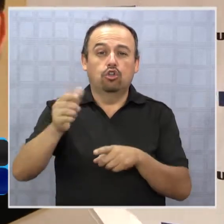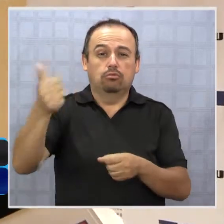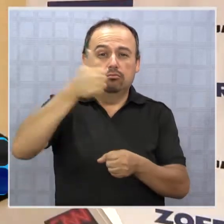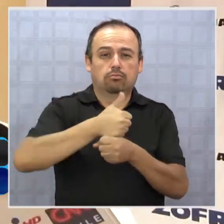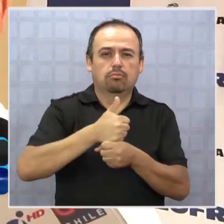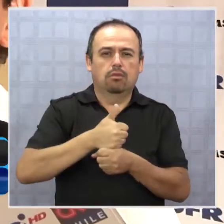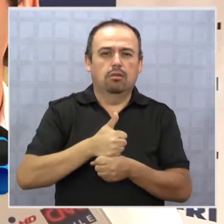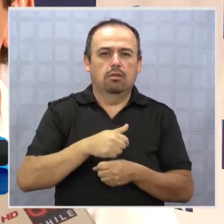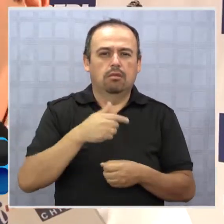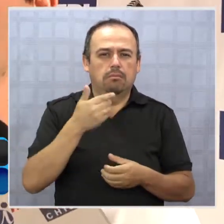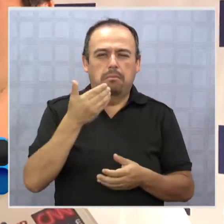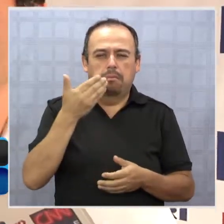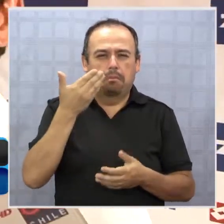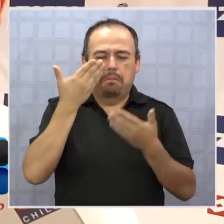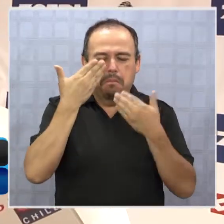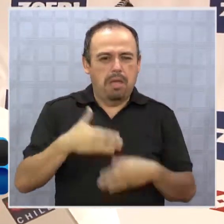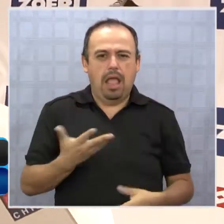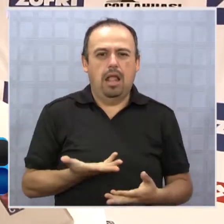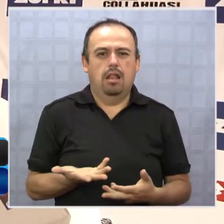Entonces